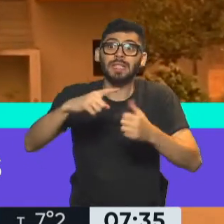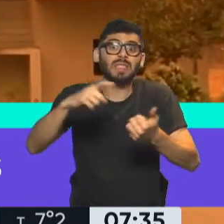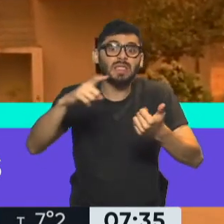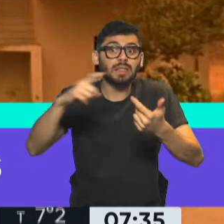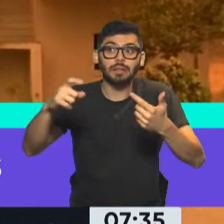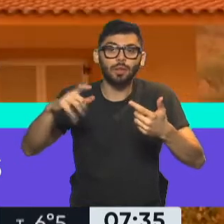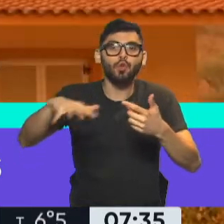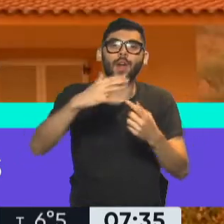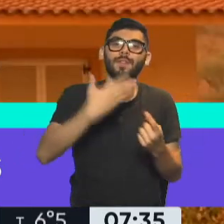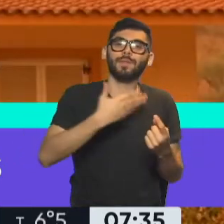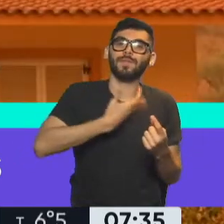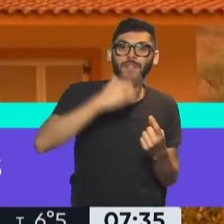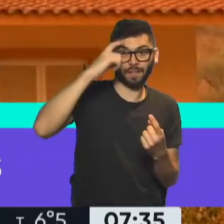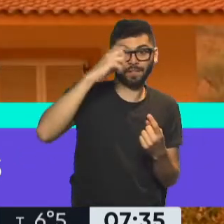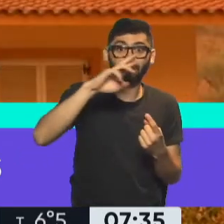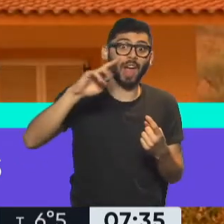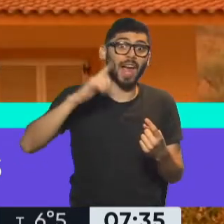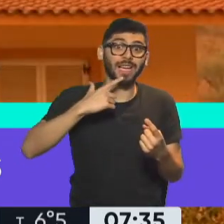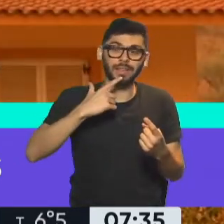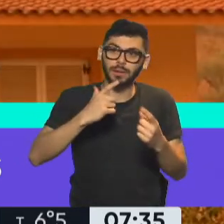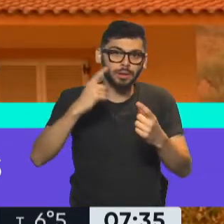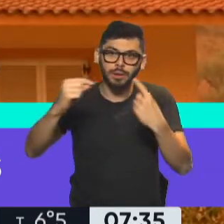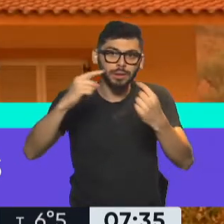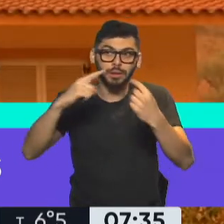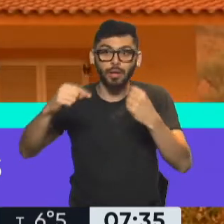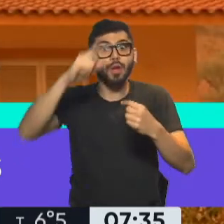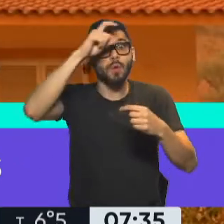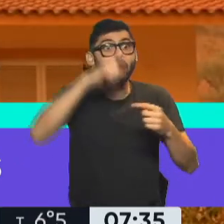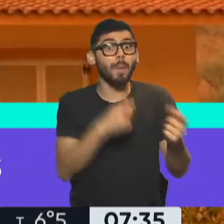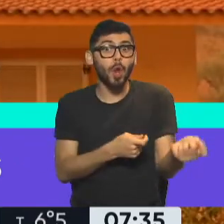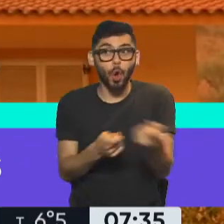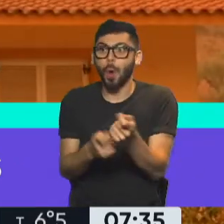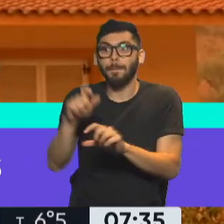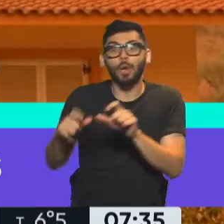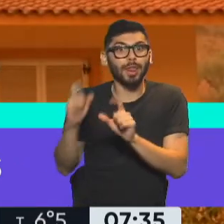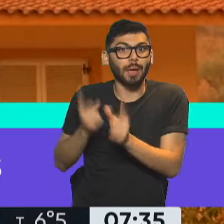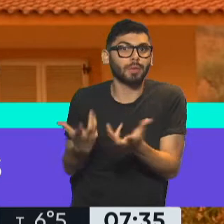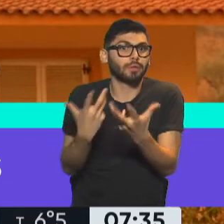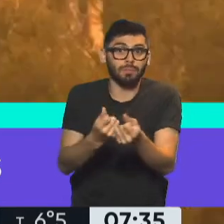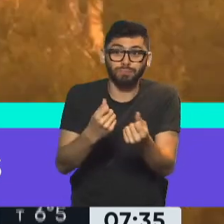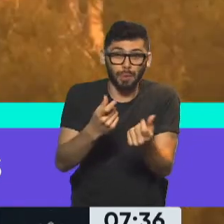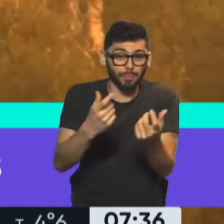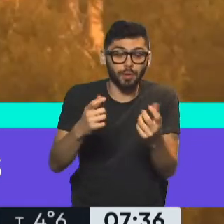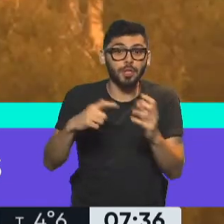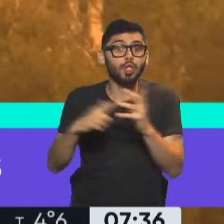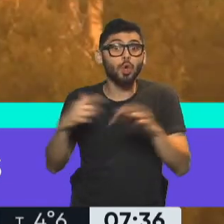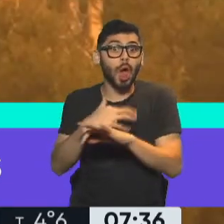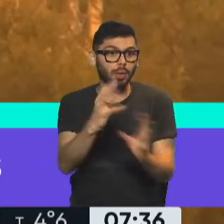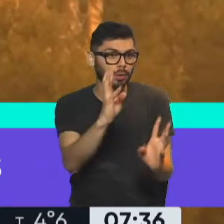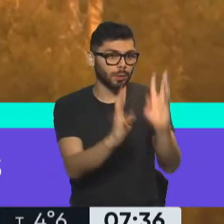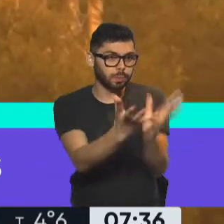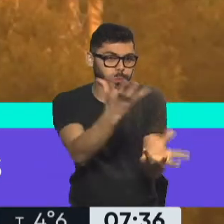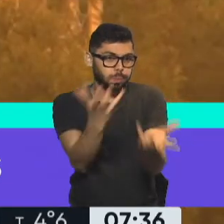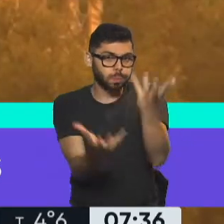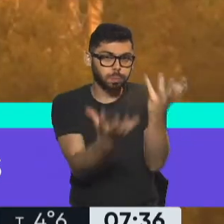en ferries y muchos lugareños se unieron a los bomberos para combatir las llamas que amenazaron a ciudades enteras y aislaron